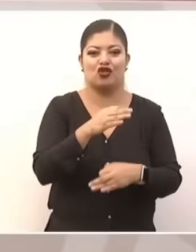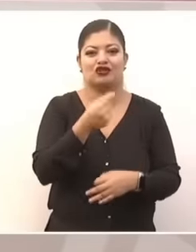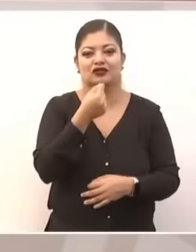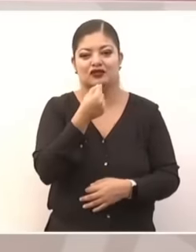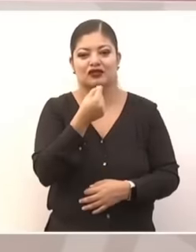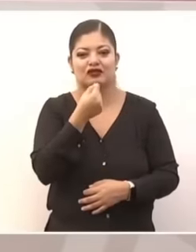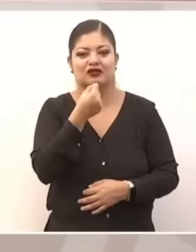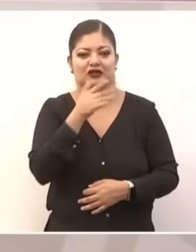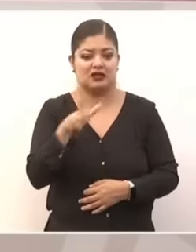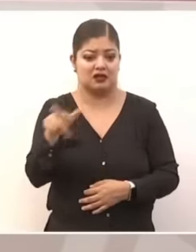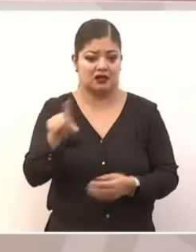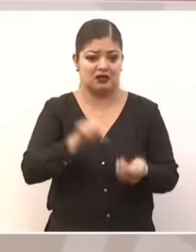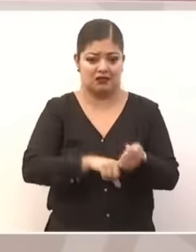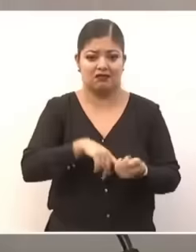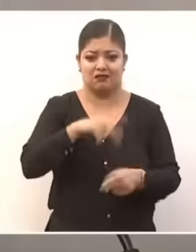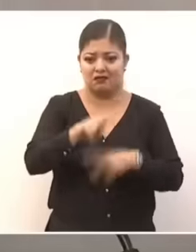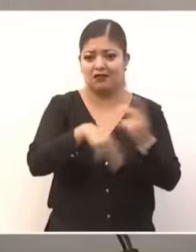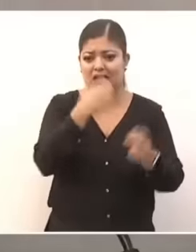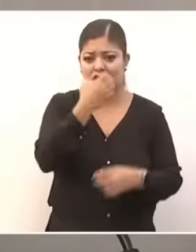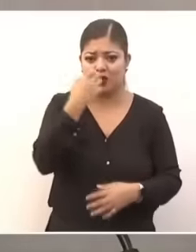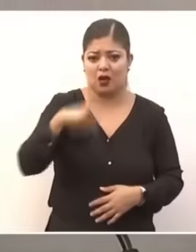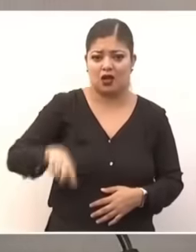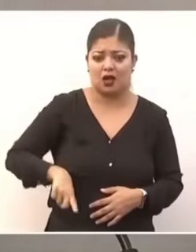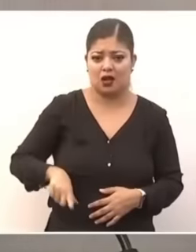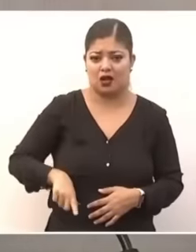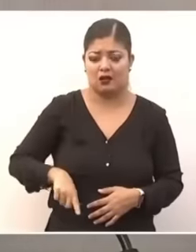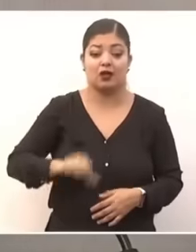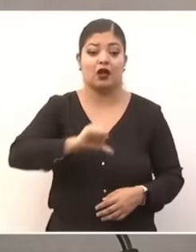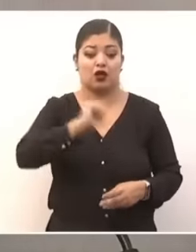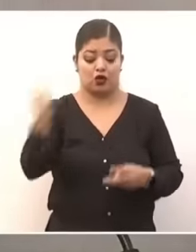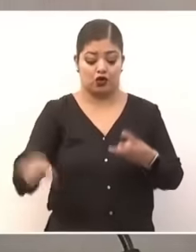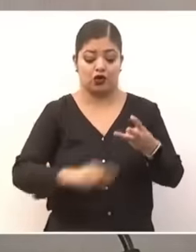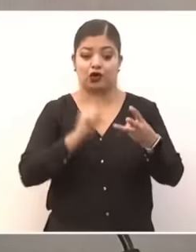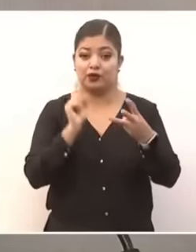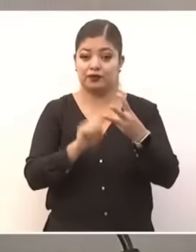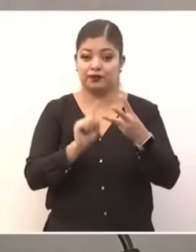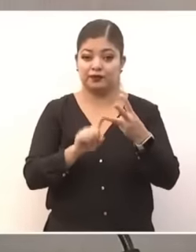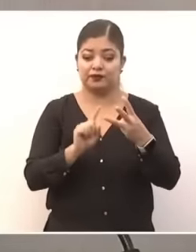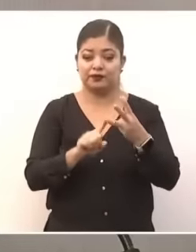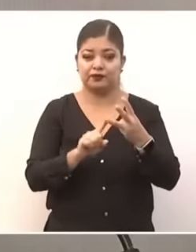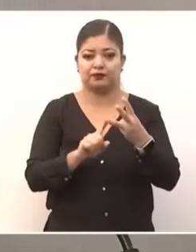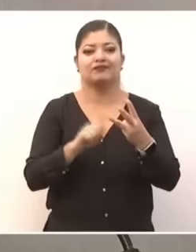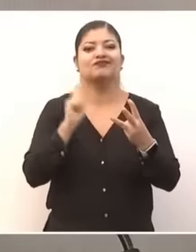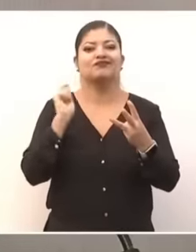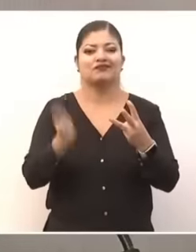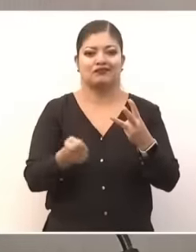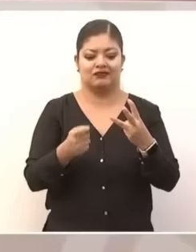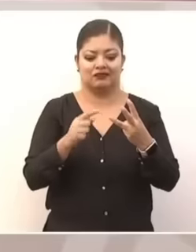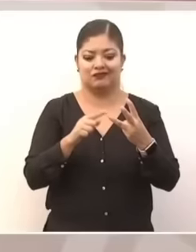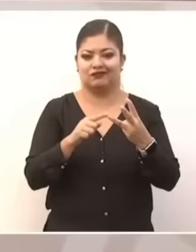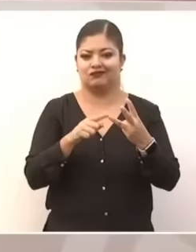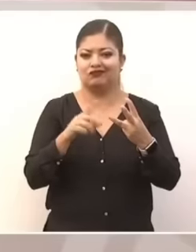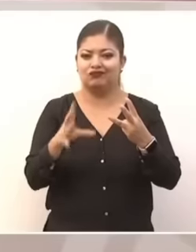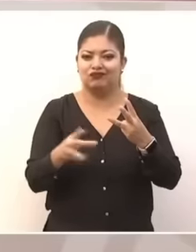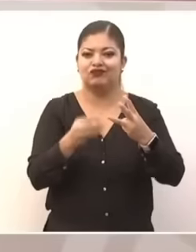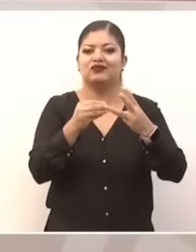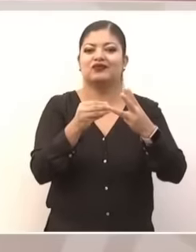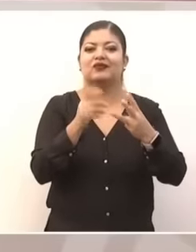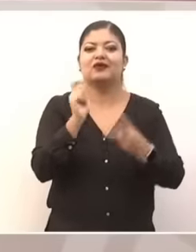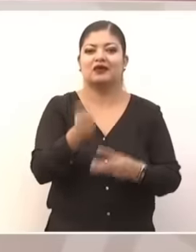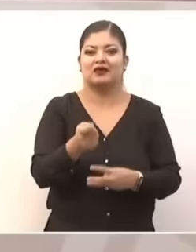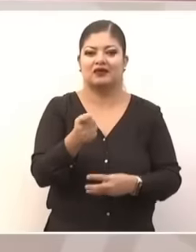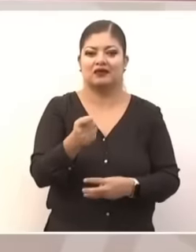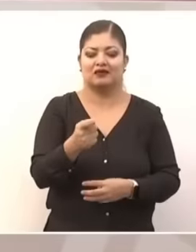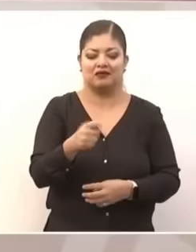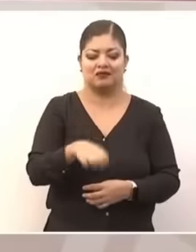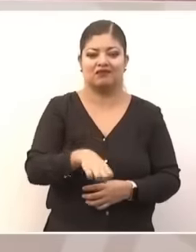que van a escuela pública. Y el tercer programa es un complemento a la pensión de